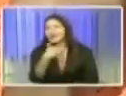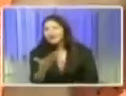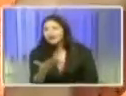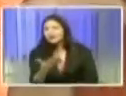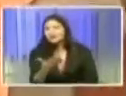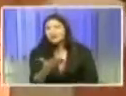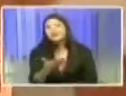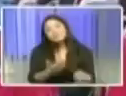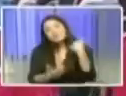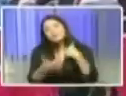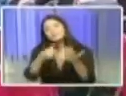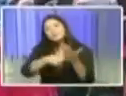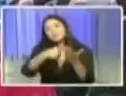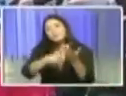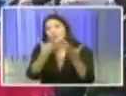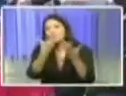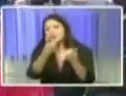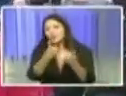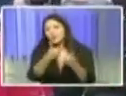Dame tu número de WhatsApp,